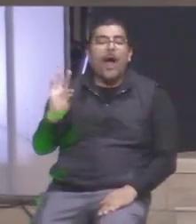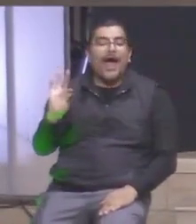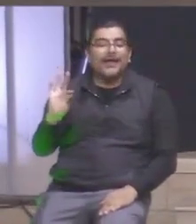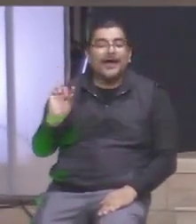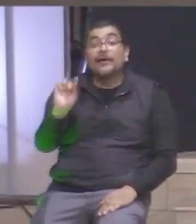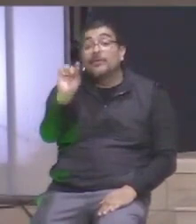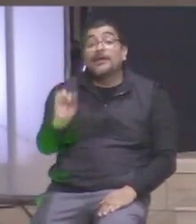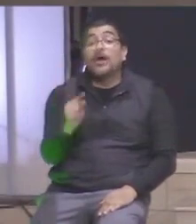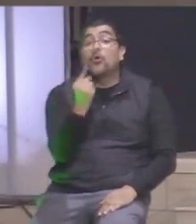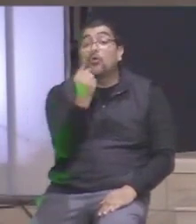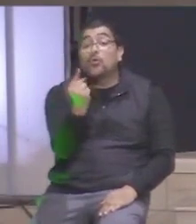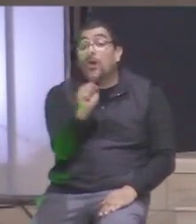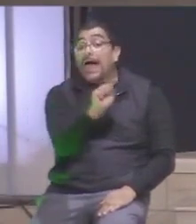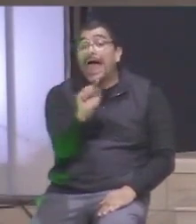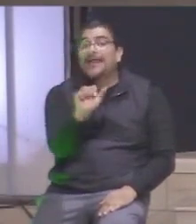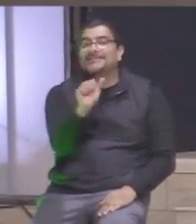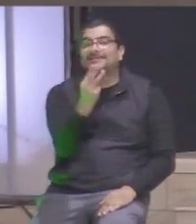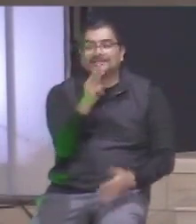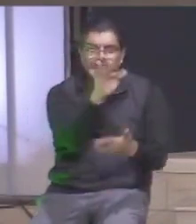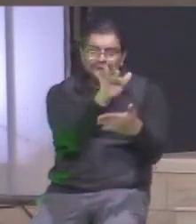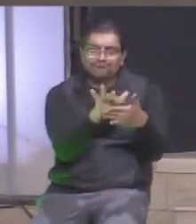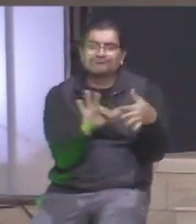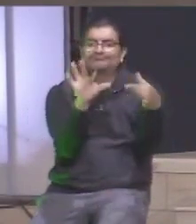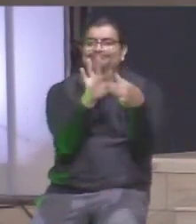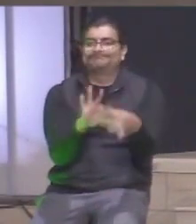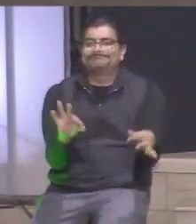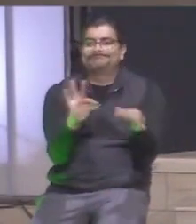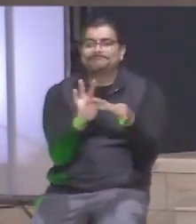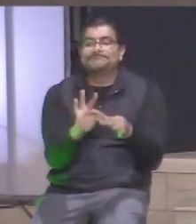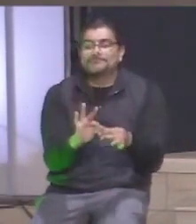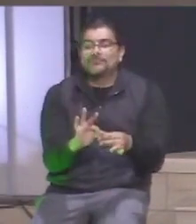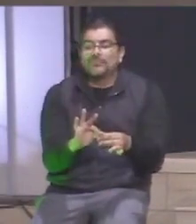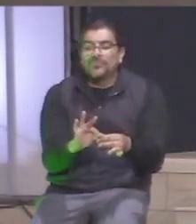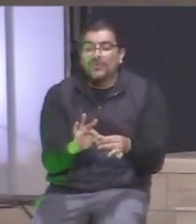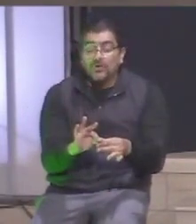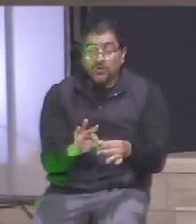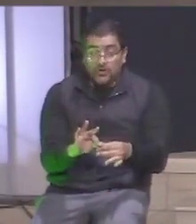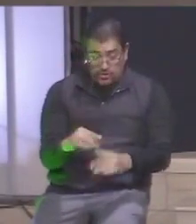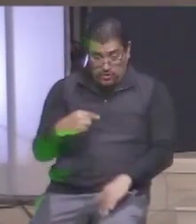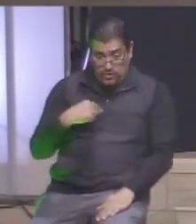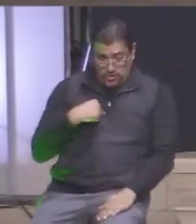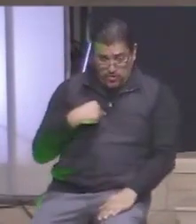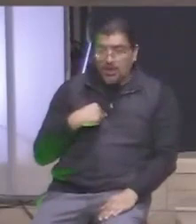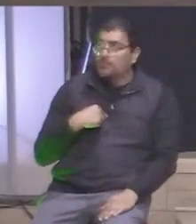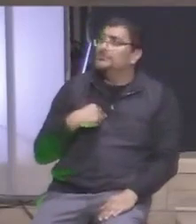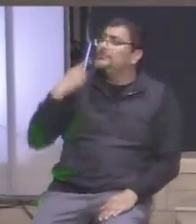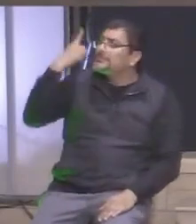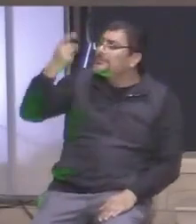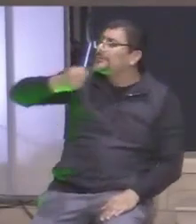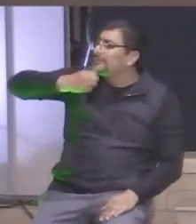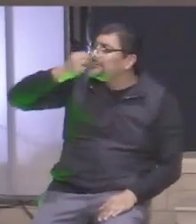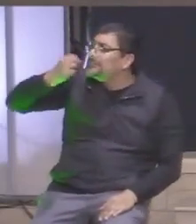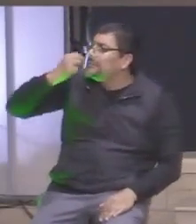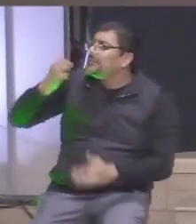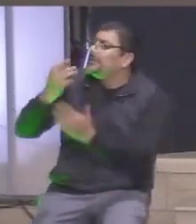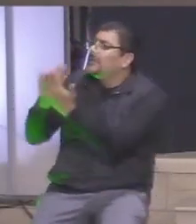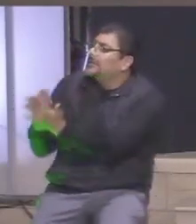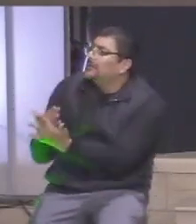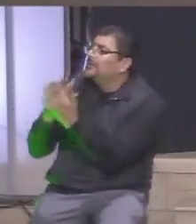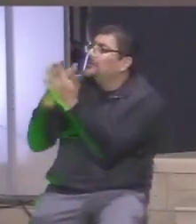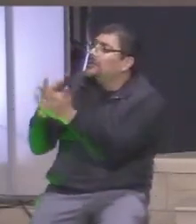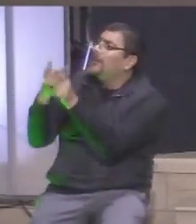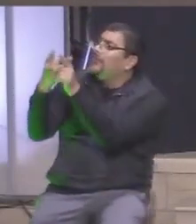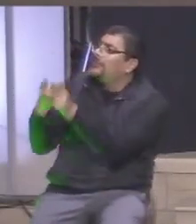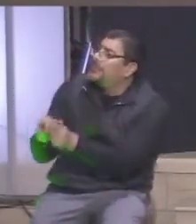40 versículos del 1 al 3 pacientemente esperé a Jehová y se inclinó a mí y oyó mi